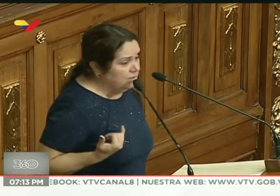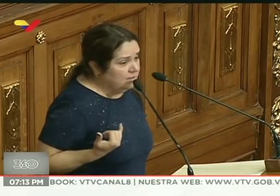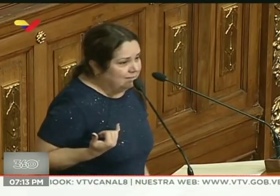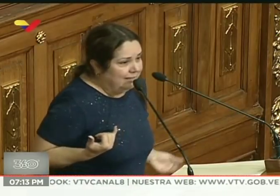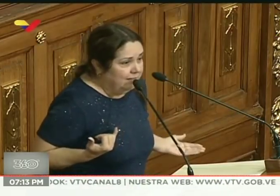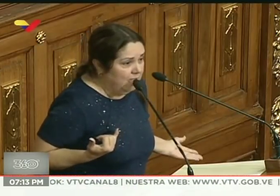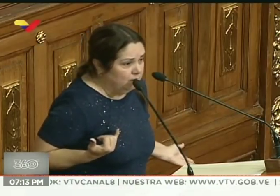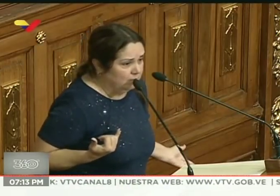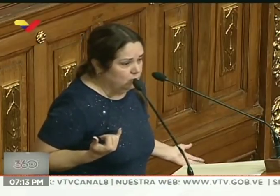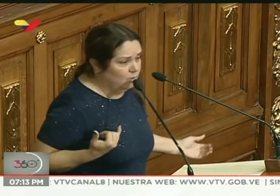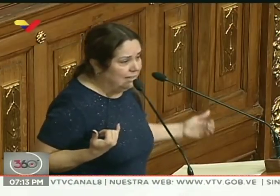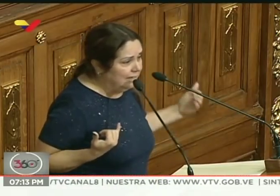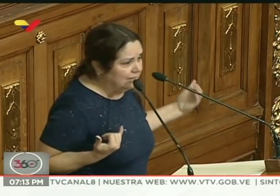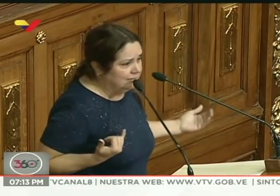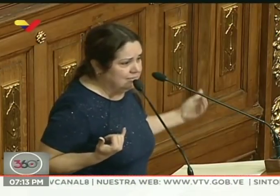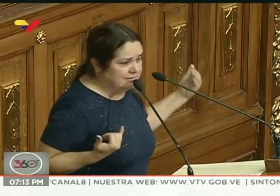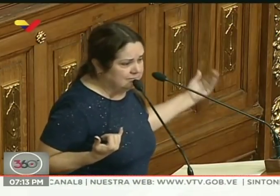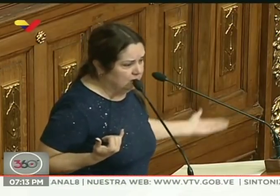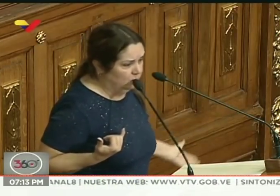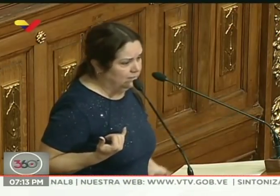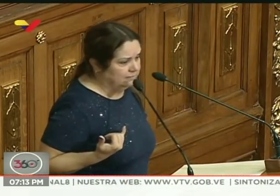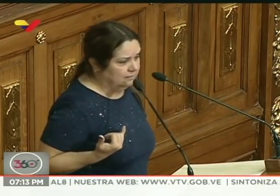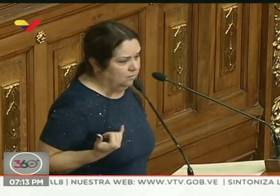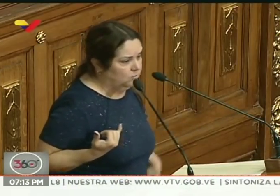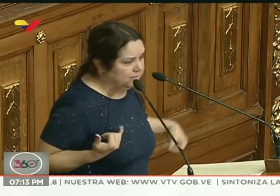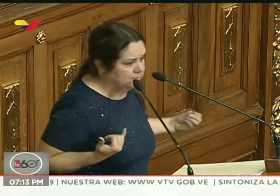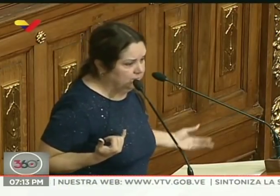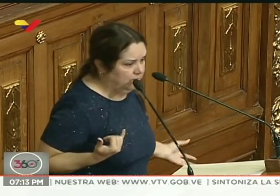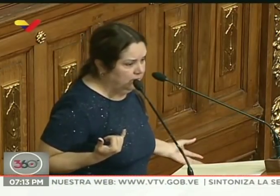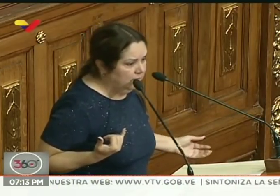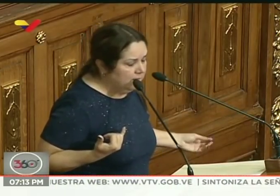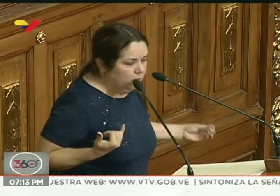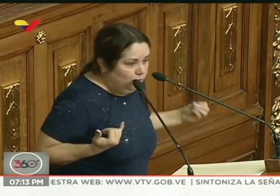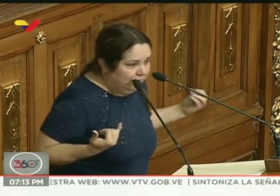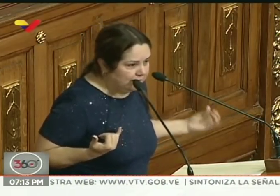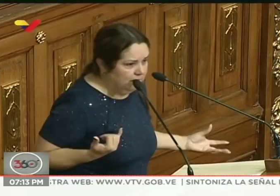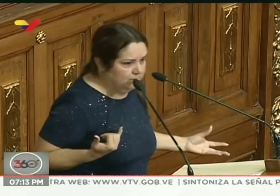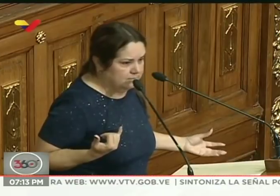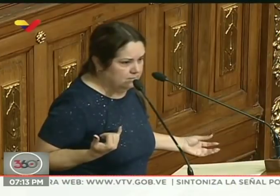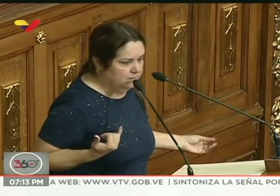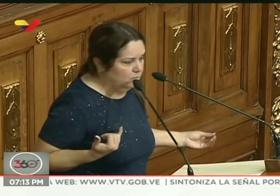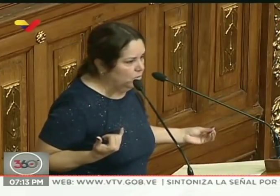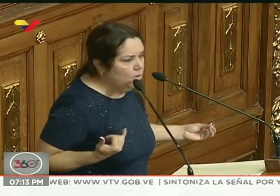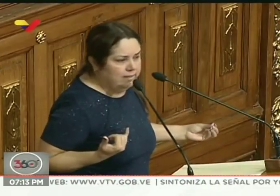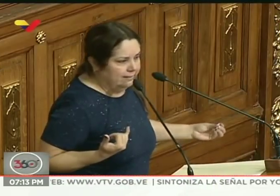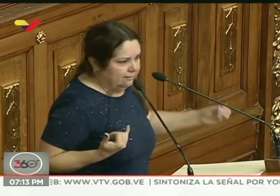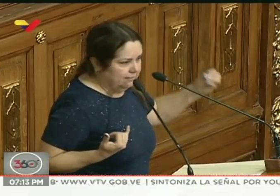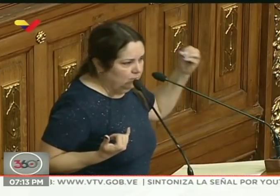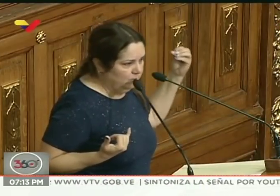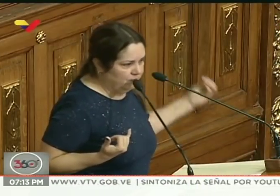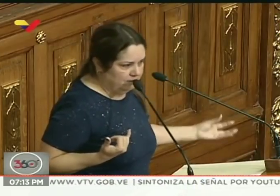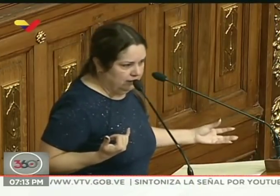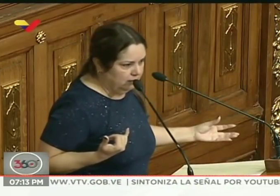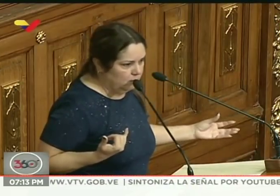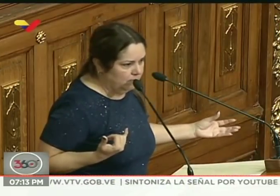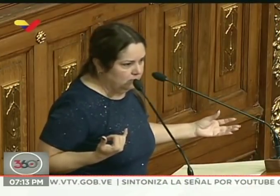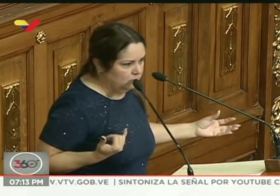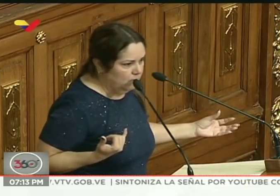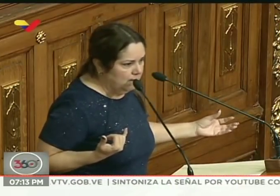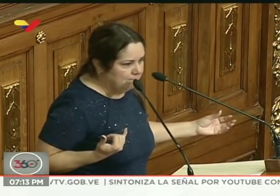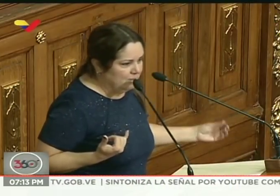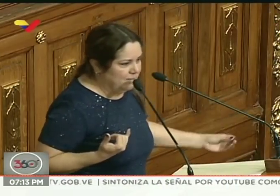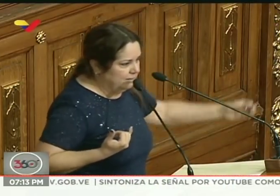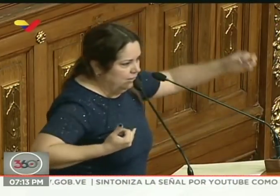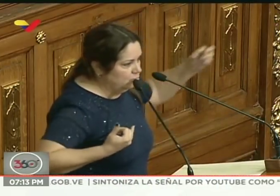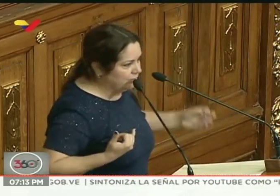teléfono. ¿Quién habla? Yo le digo: es la alcaldesa de San Judas Tadeo, Bexabé. ¿Dónde estás, Bexabé? Yo le digo: tengo mi familia en el